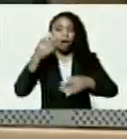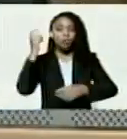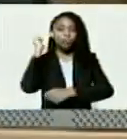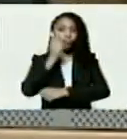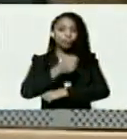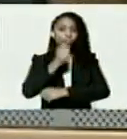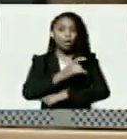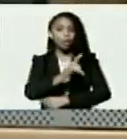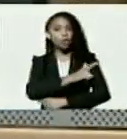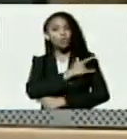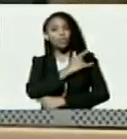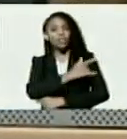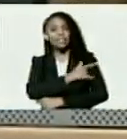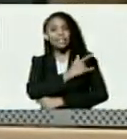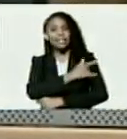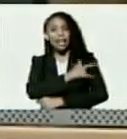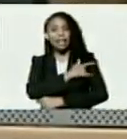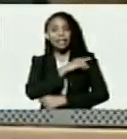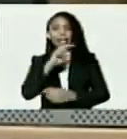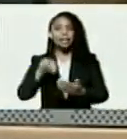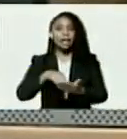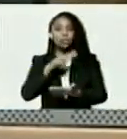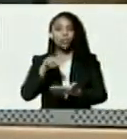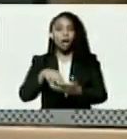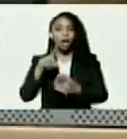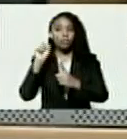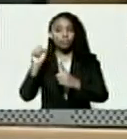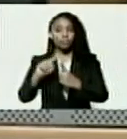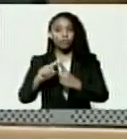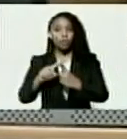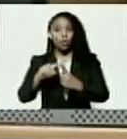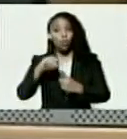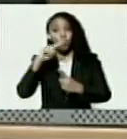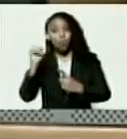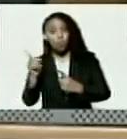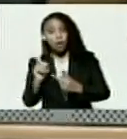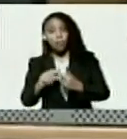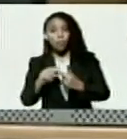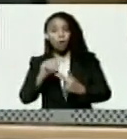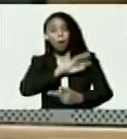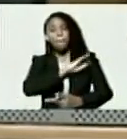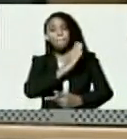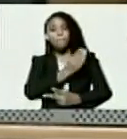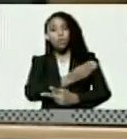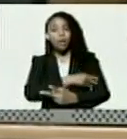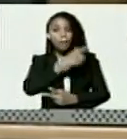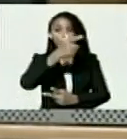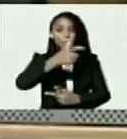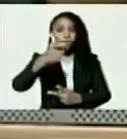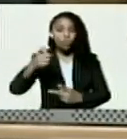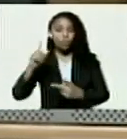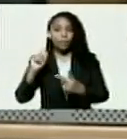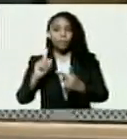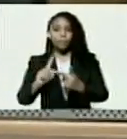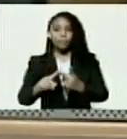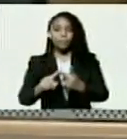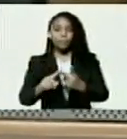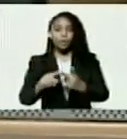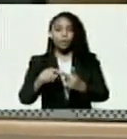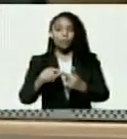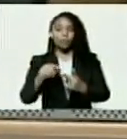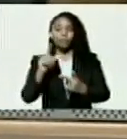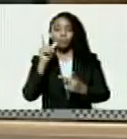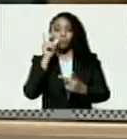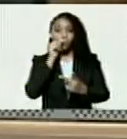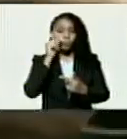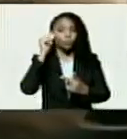las universidades nacionales y 1 o una por el poder ciudadano. Los o las